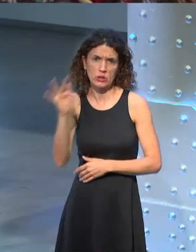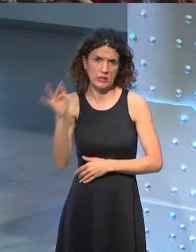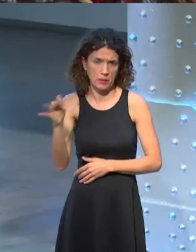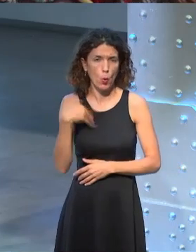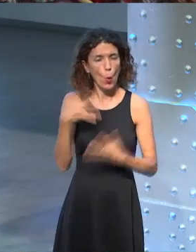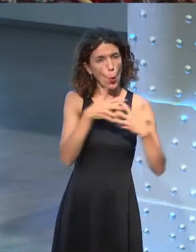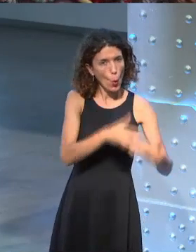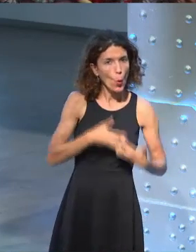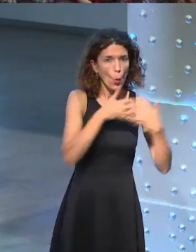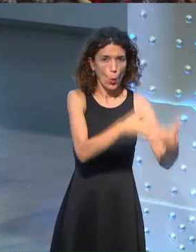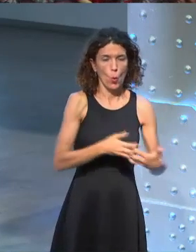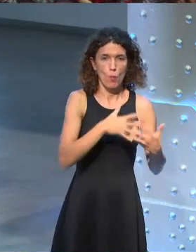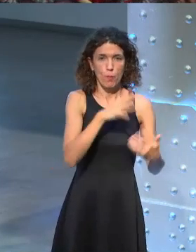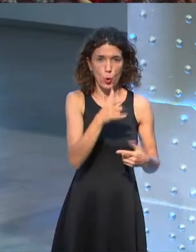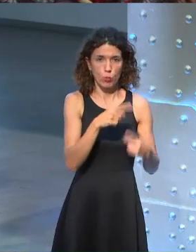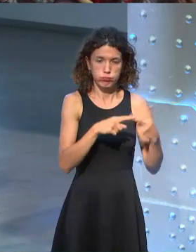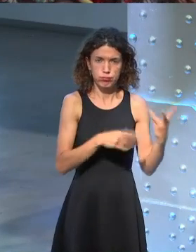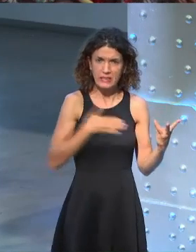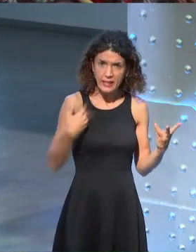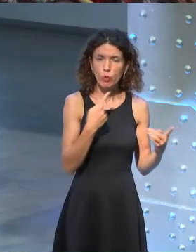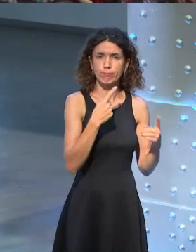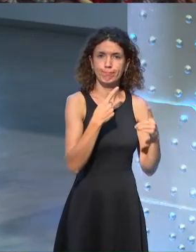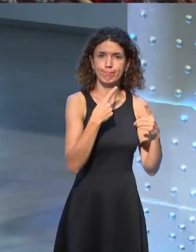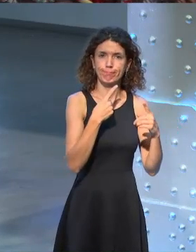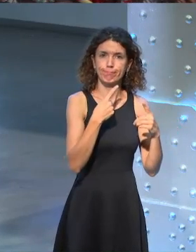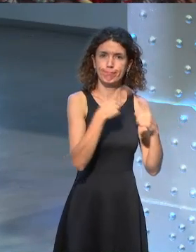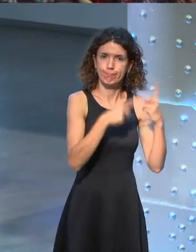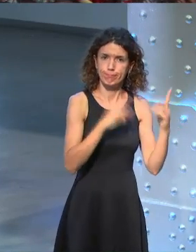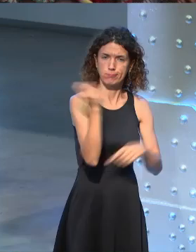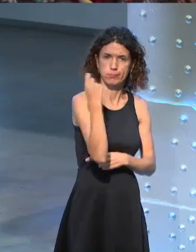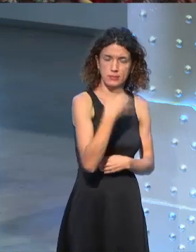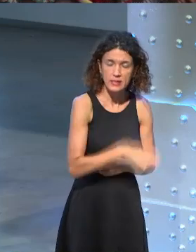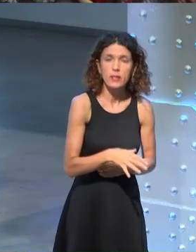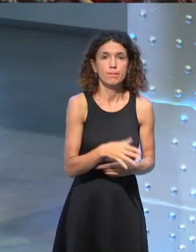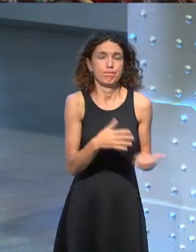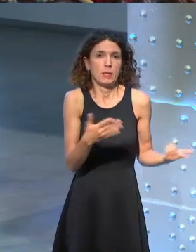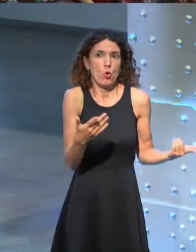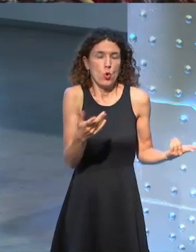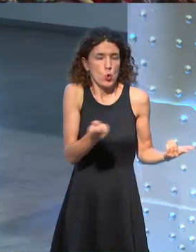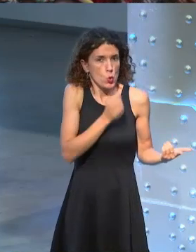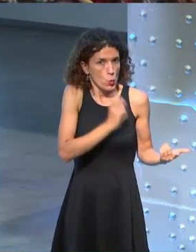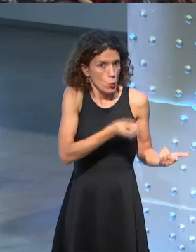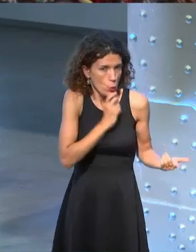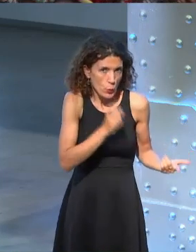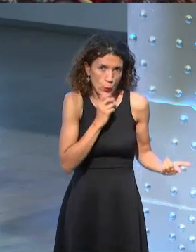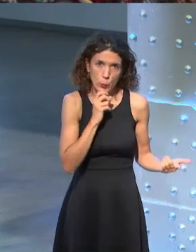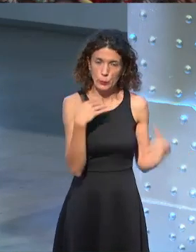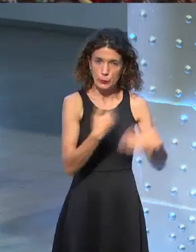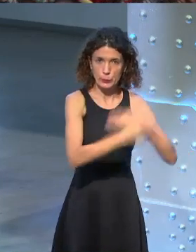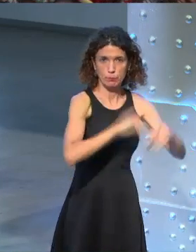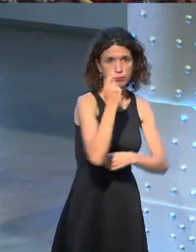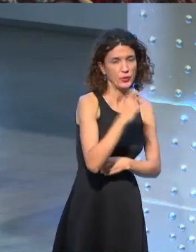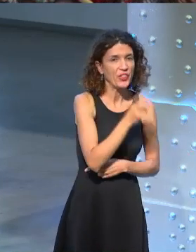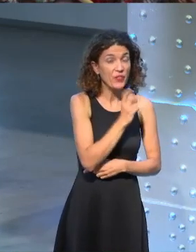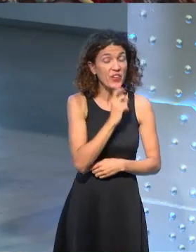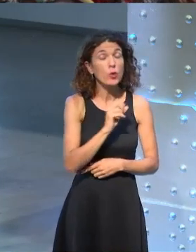estoy luchando por lo que quiero, pero es tremendamente complicado. Tremendamente complicado. Y de